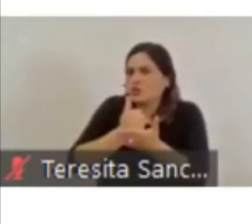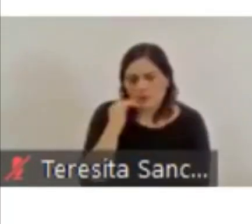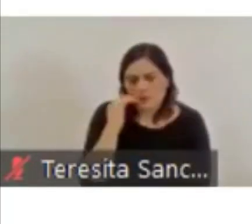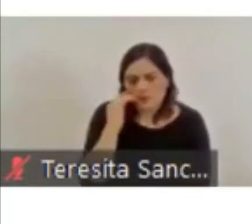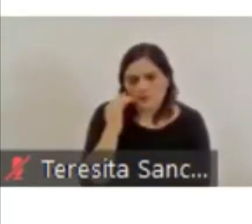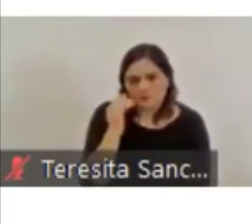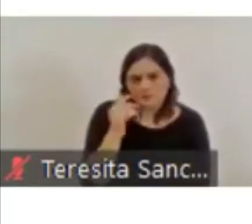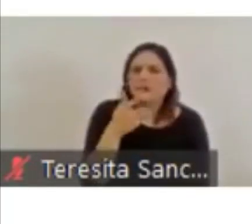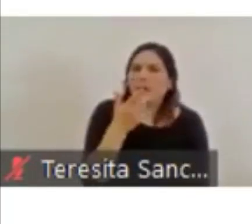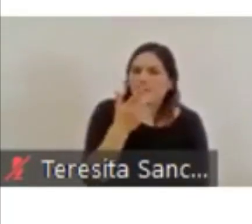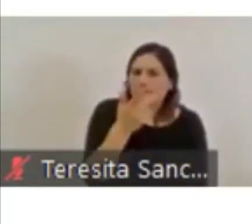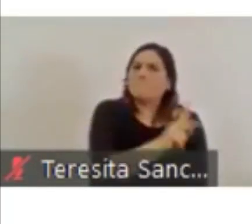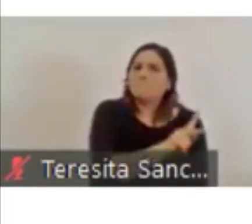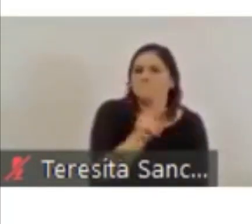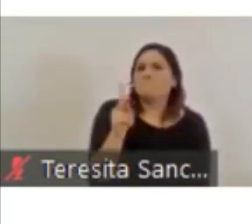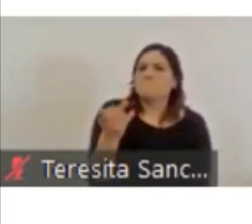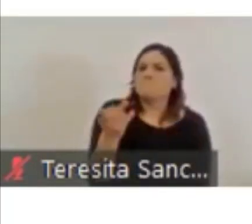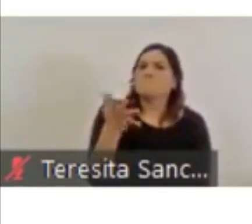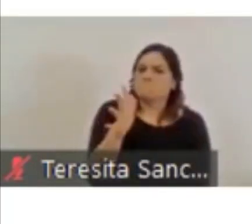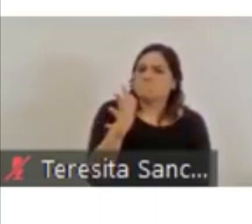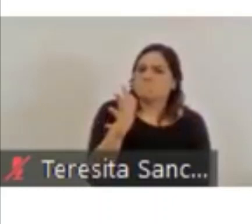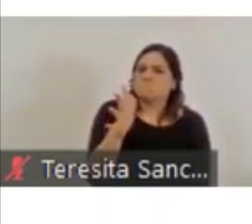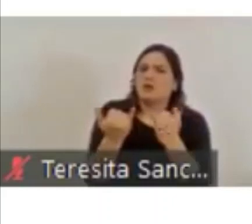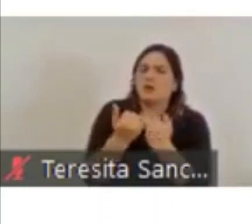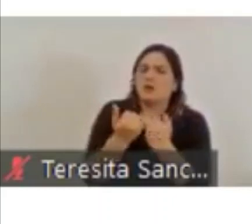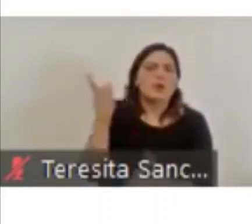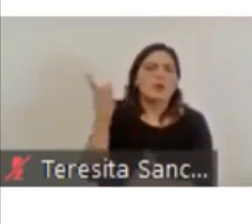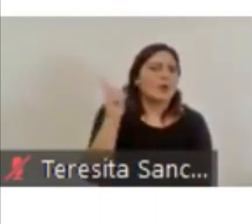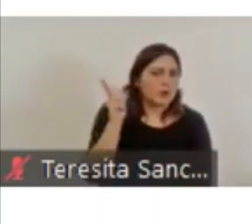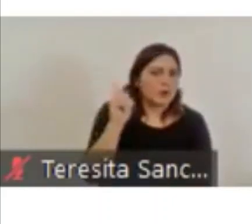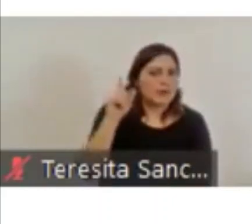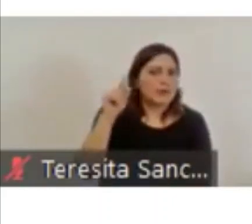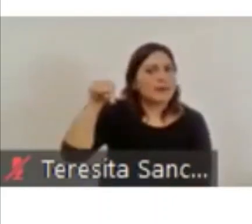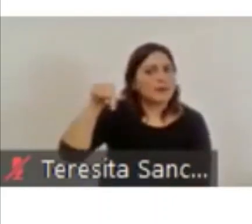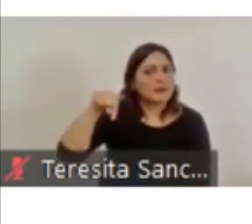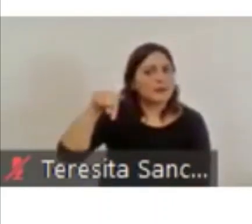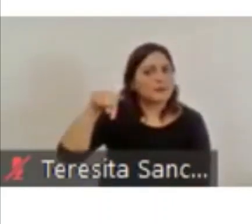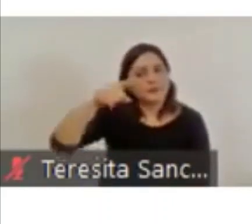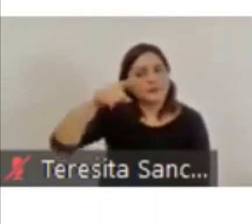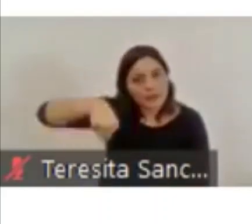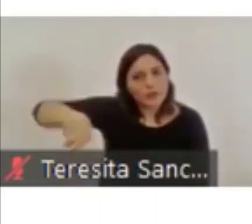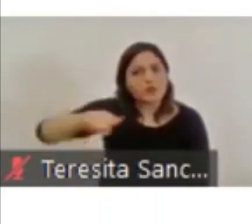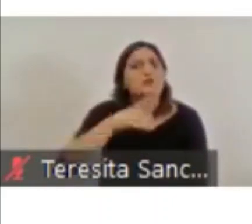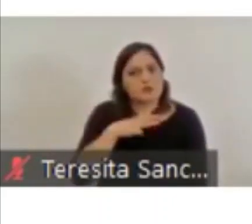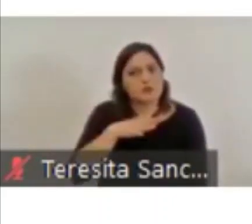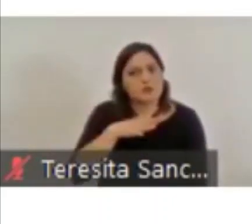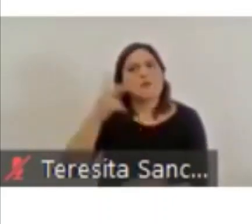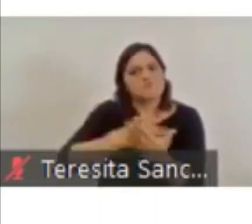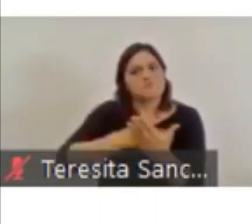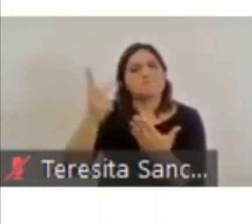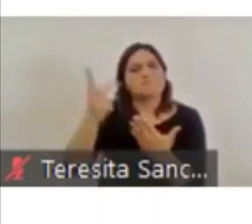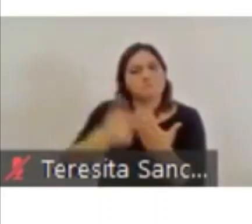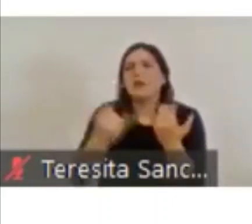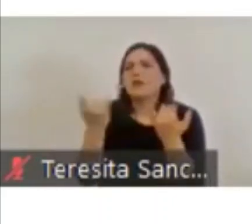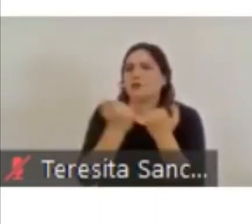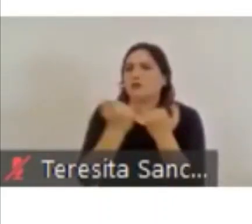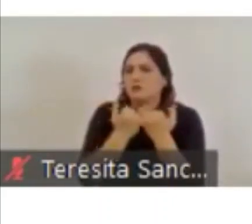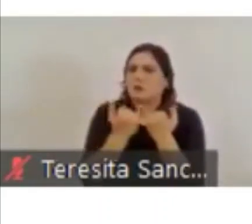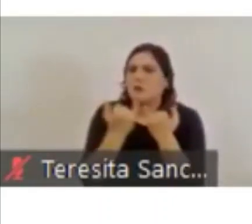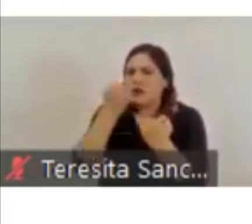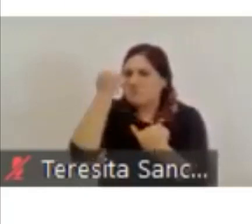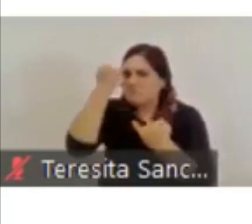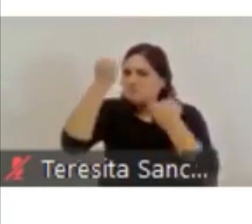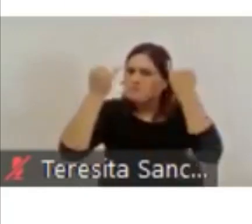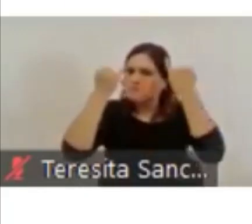es algo muy similar. Y ojalá que nosotros podamos tener un proyecto como este en San Luis